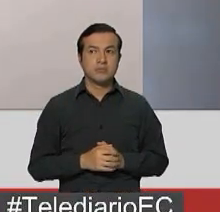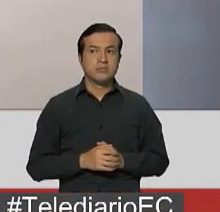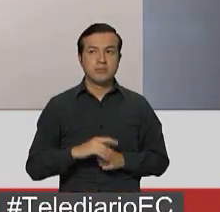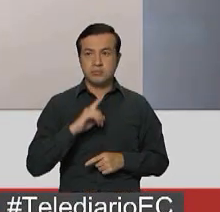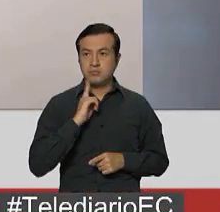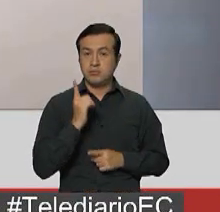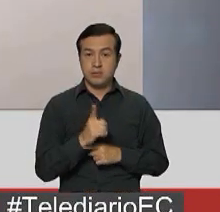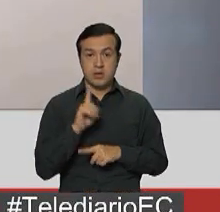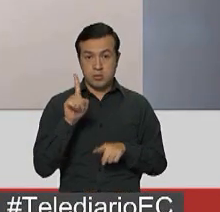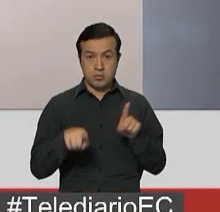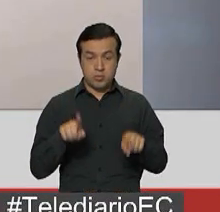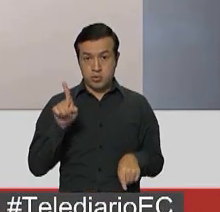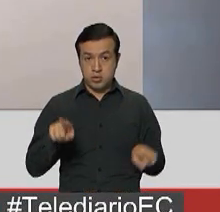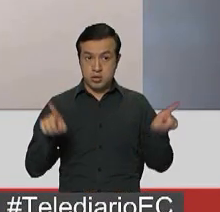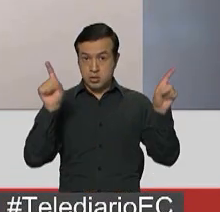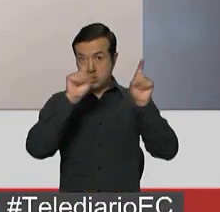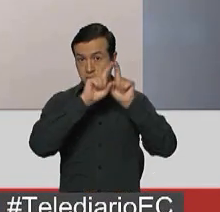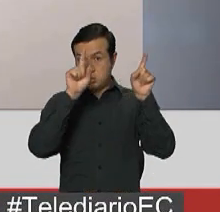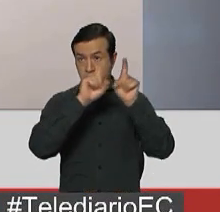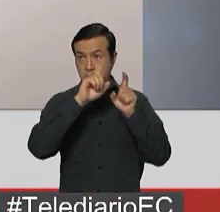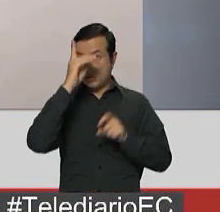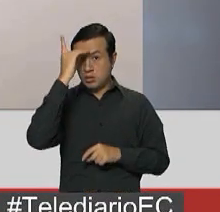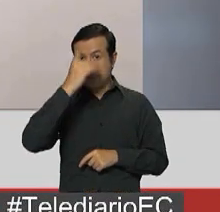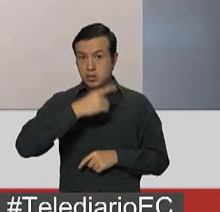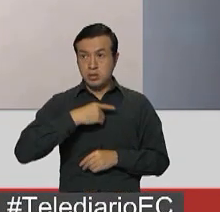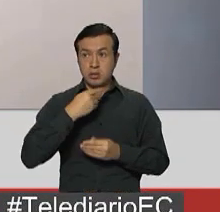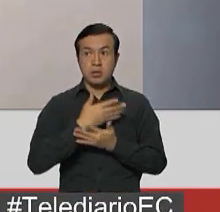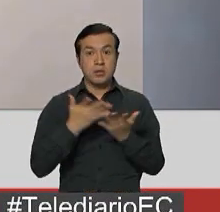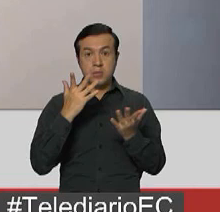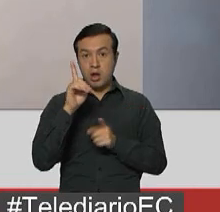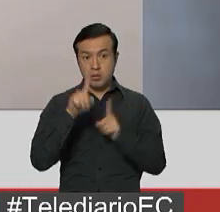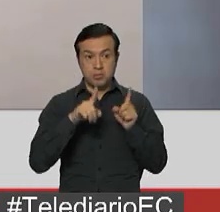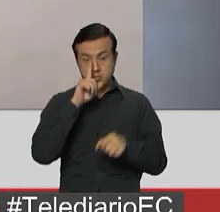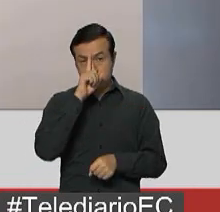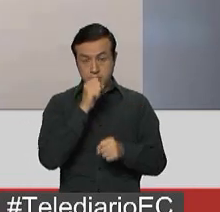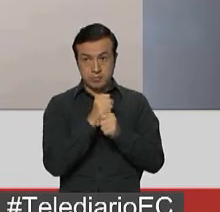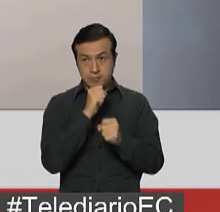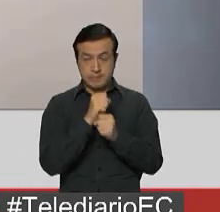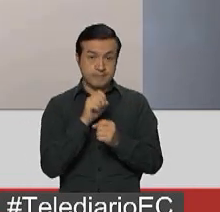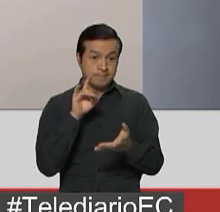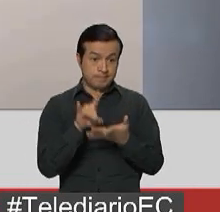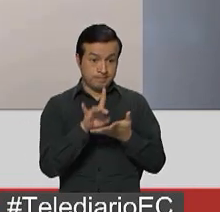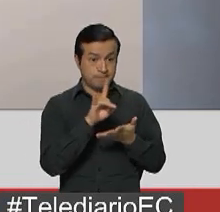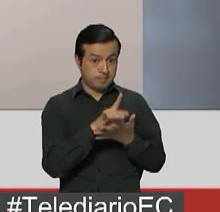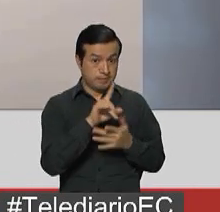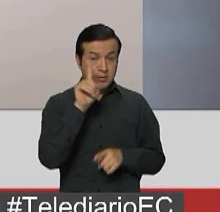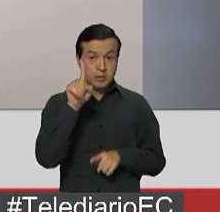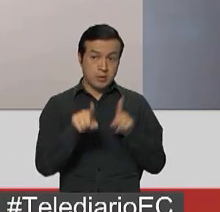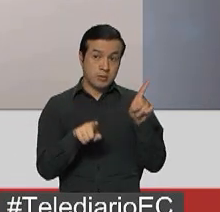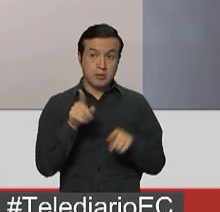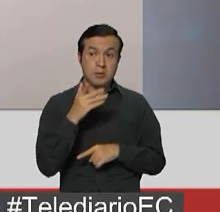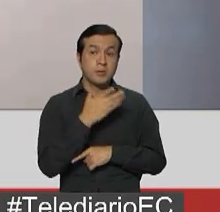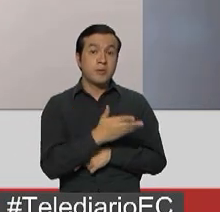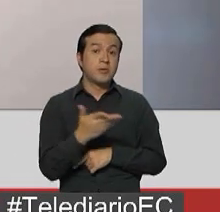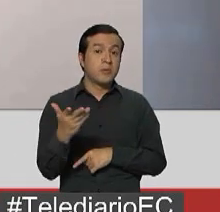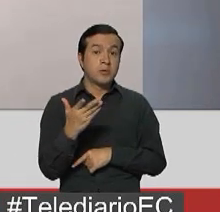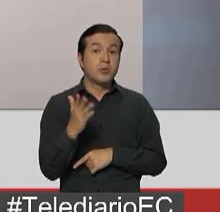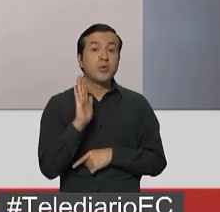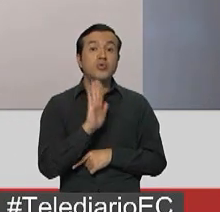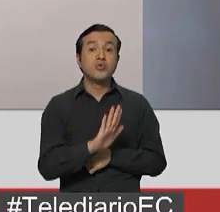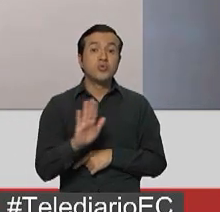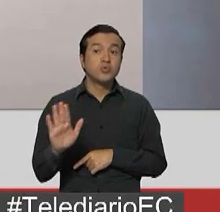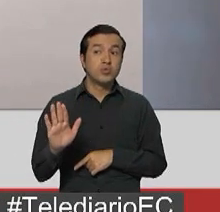empresas que han tenido que decidir despedir personal empresas que han tenido que es reducir